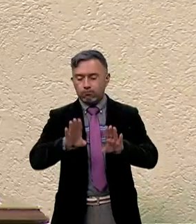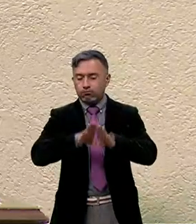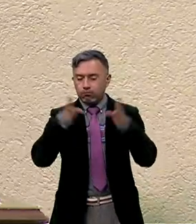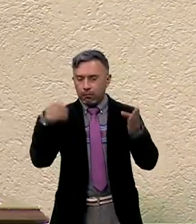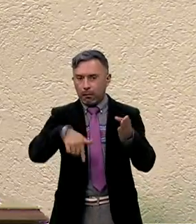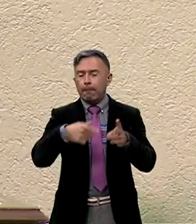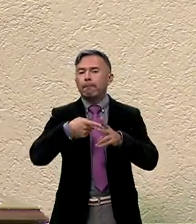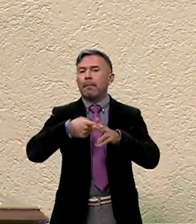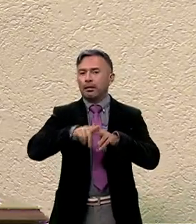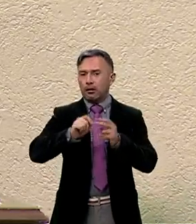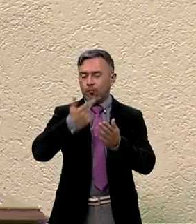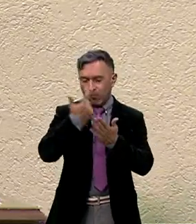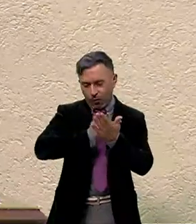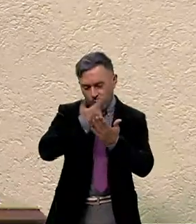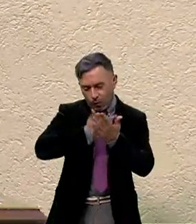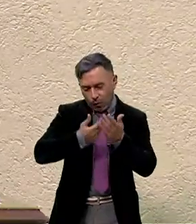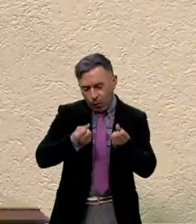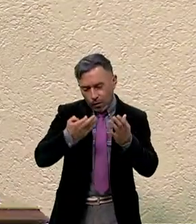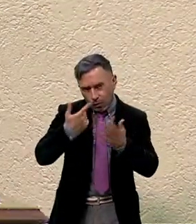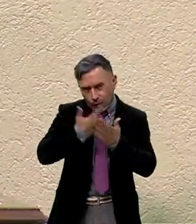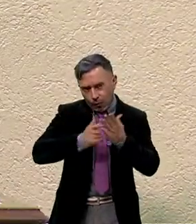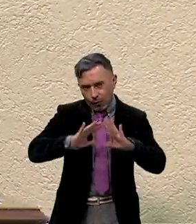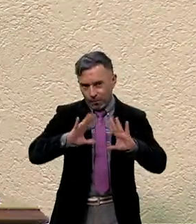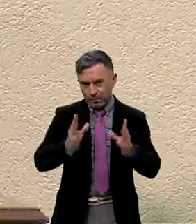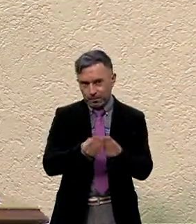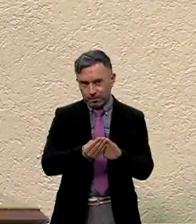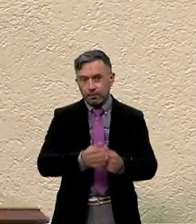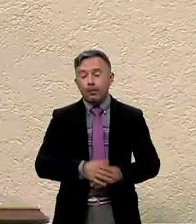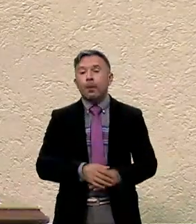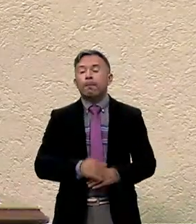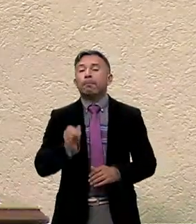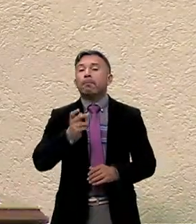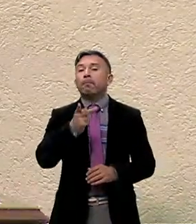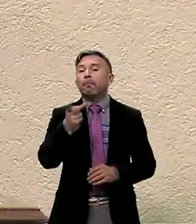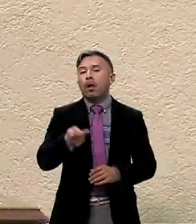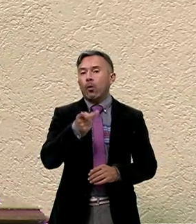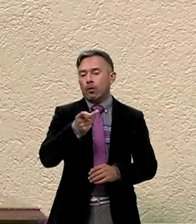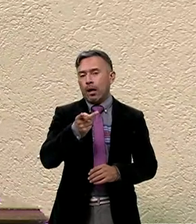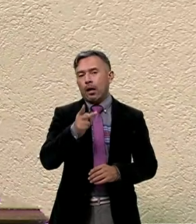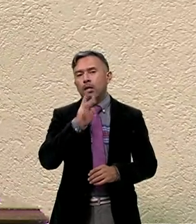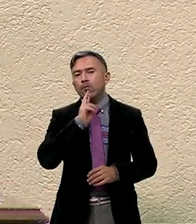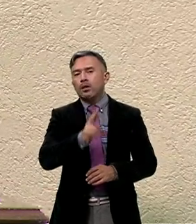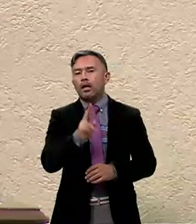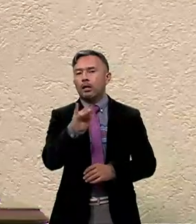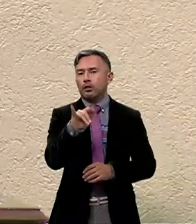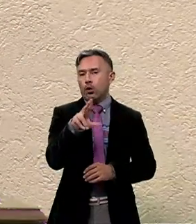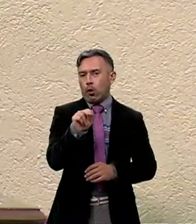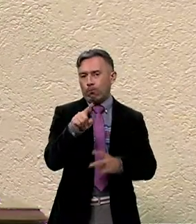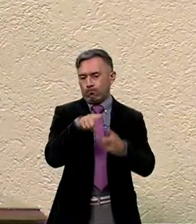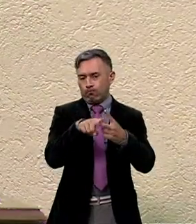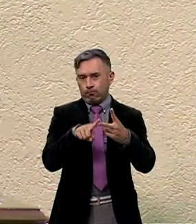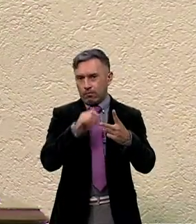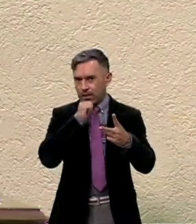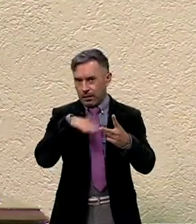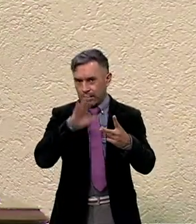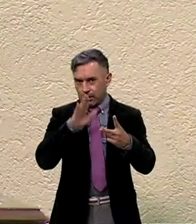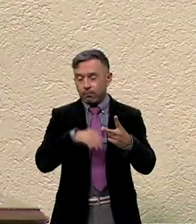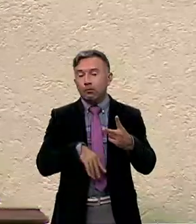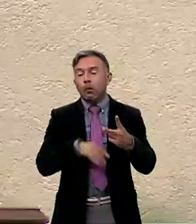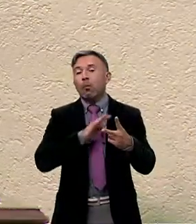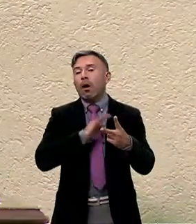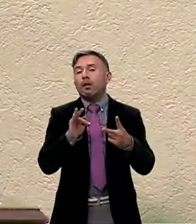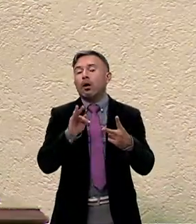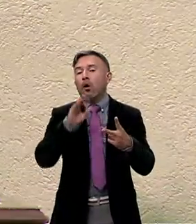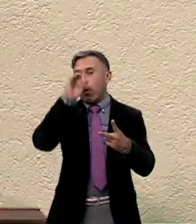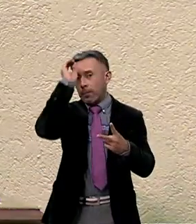al tratarse de una pregunta con respecto con respuesta binaria esto es donde las opciones de opinión se limitaban aún si